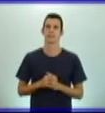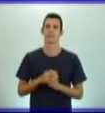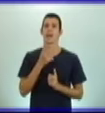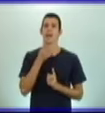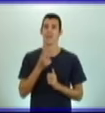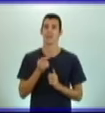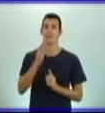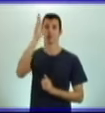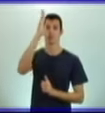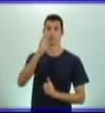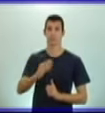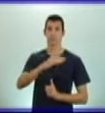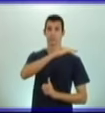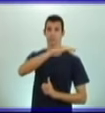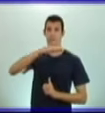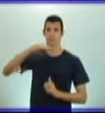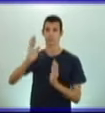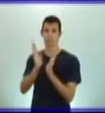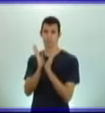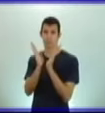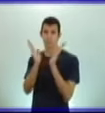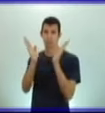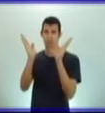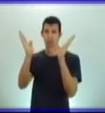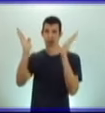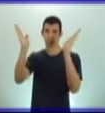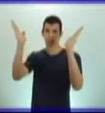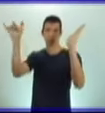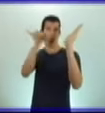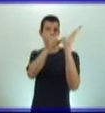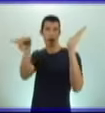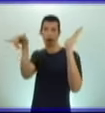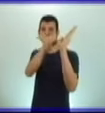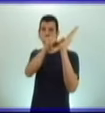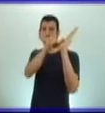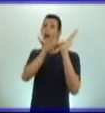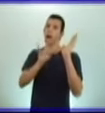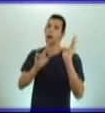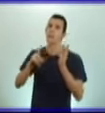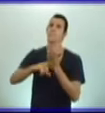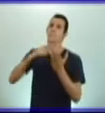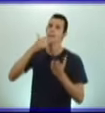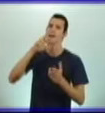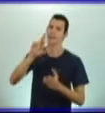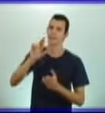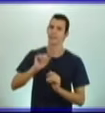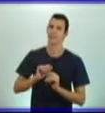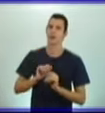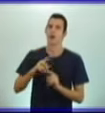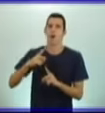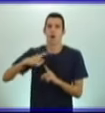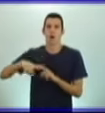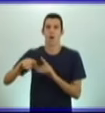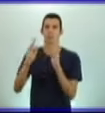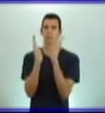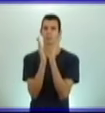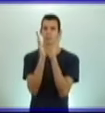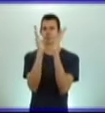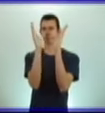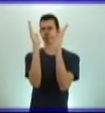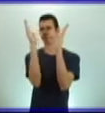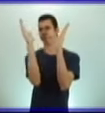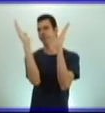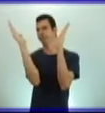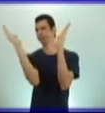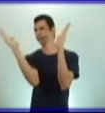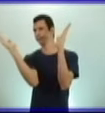aspecto que a veces a ustedes le causa. Para analizar el crecimiento de la función, lo analizamos de izquierda a derecha y vemos el comportamiento que